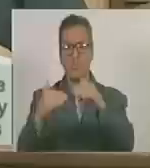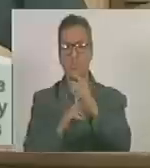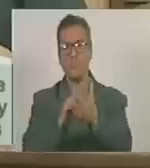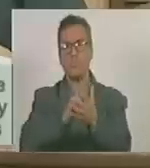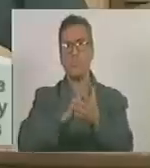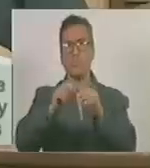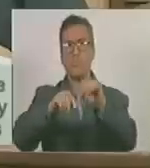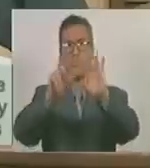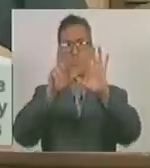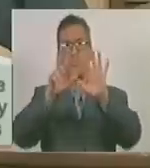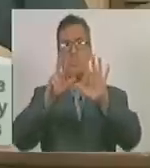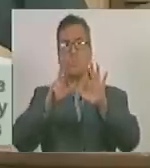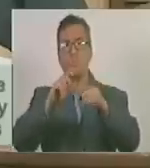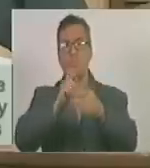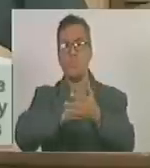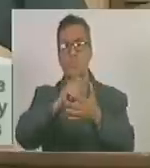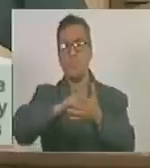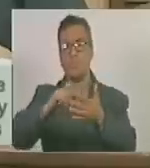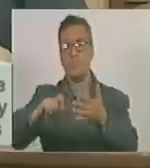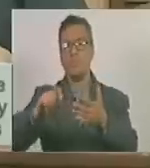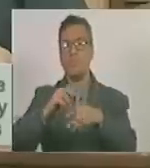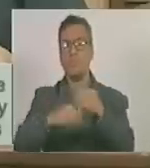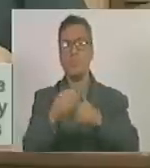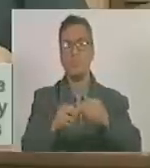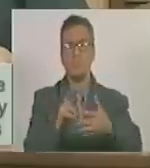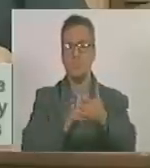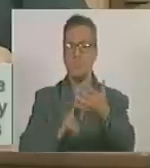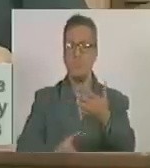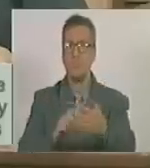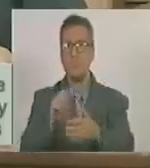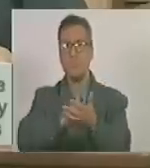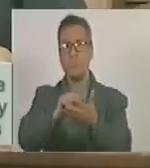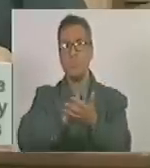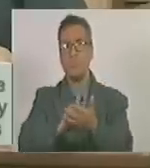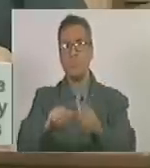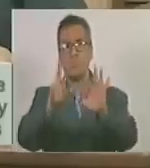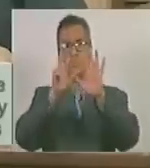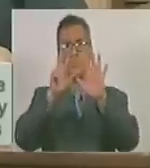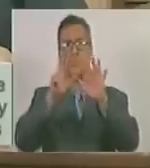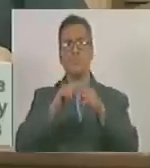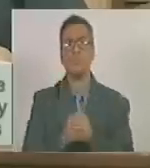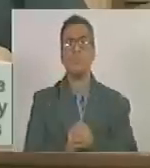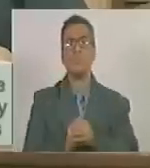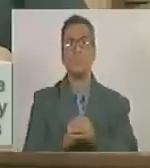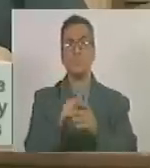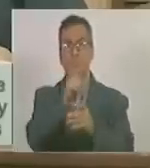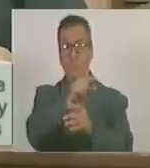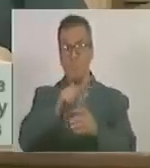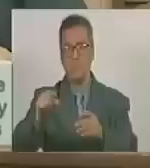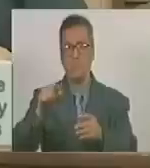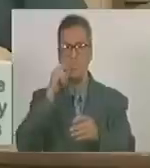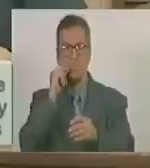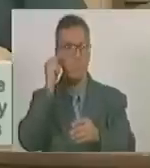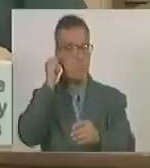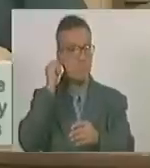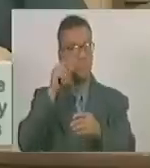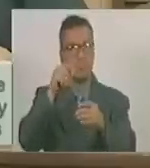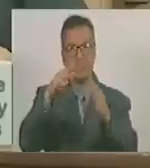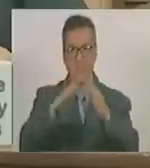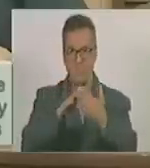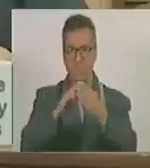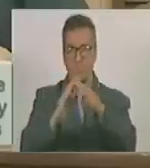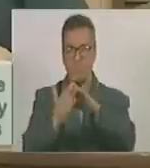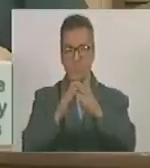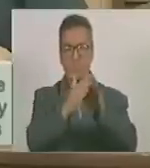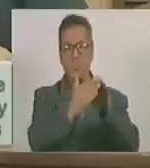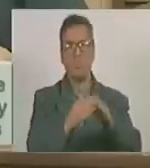artículo 8, quedando redactado de la siguiente manera. Artículo 8. Las ciudadanas y los ciudadanos habitantes de la